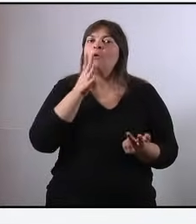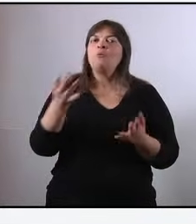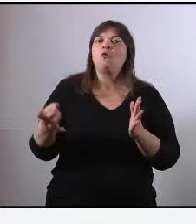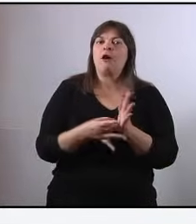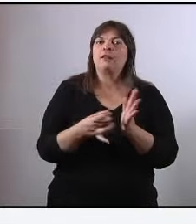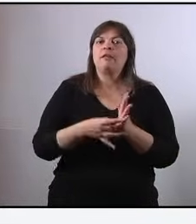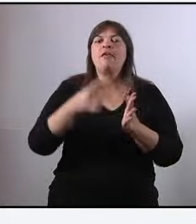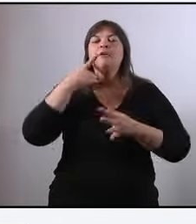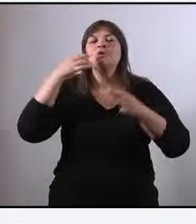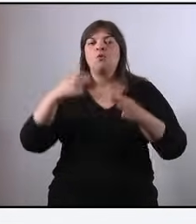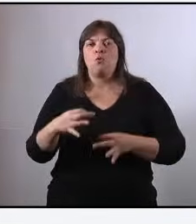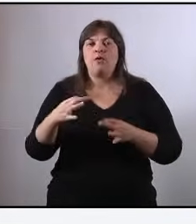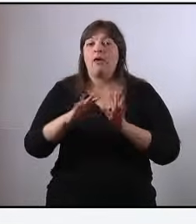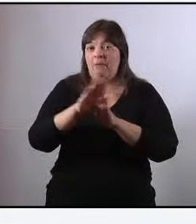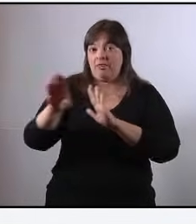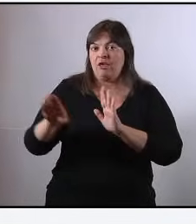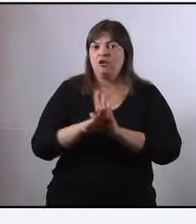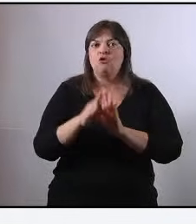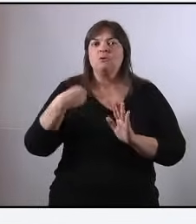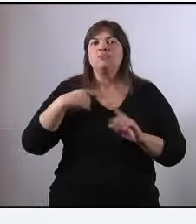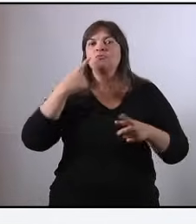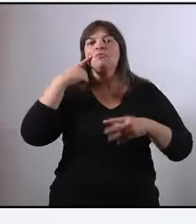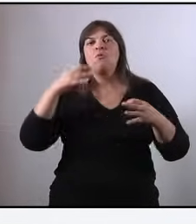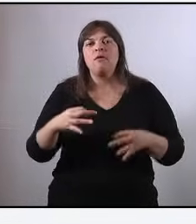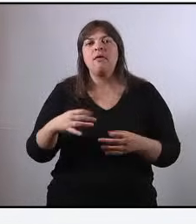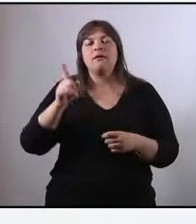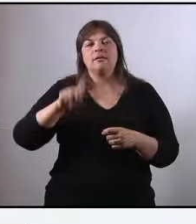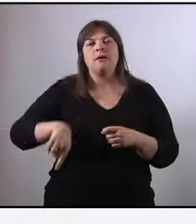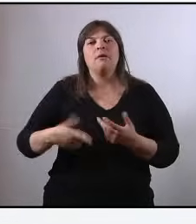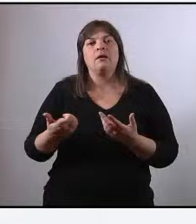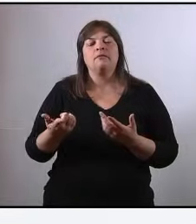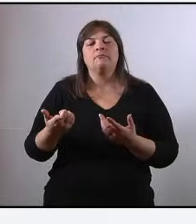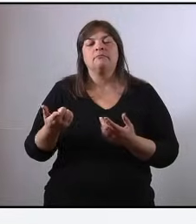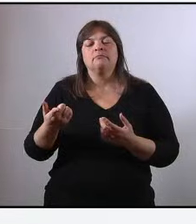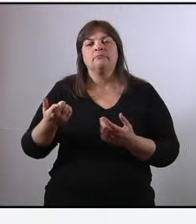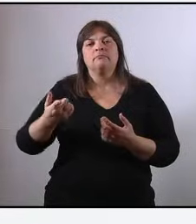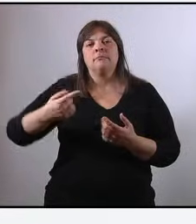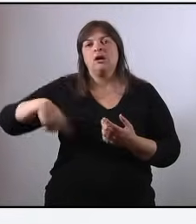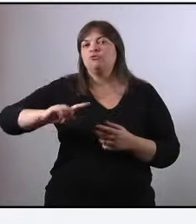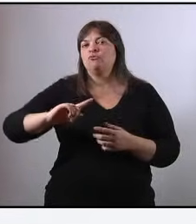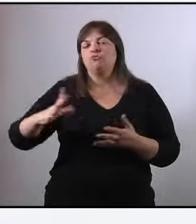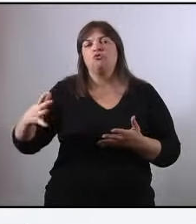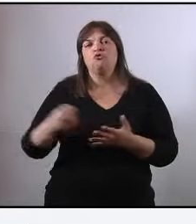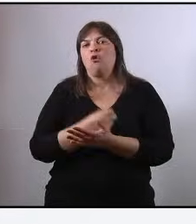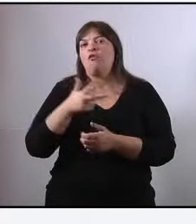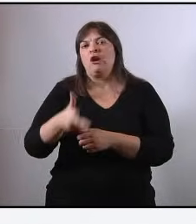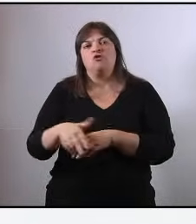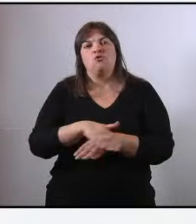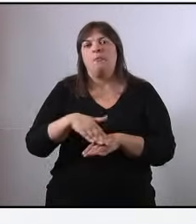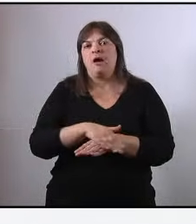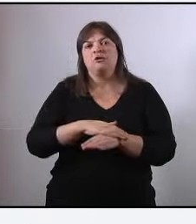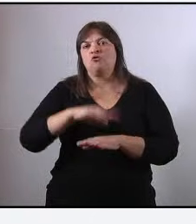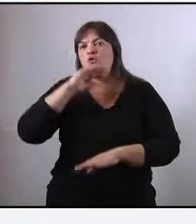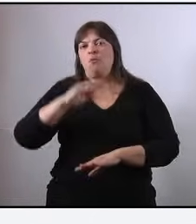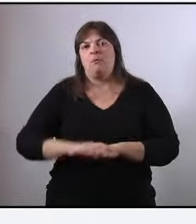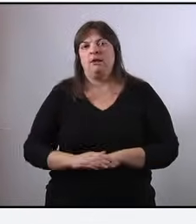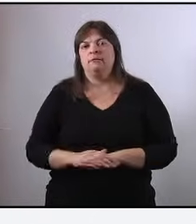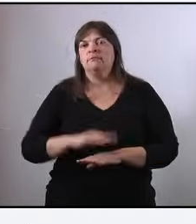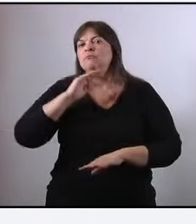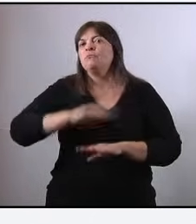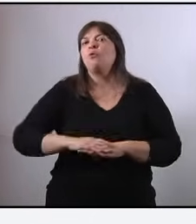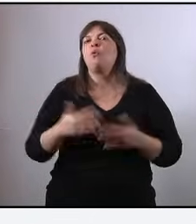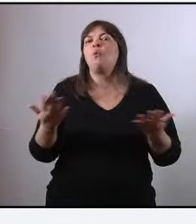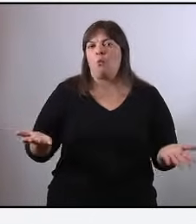la seguridad de los vecinos y el cumplimiento, el ejercicio de todo un derecho fundamental que es sin duda